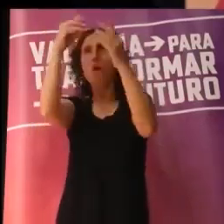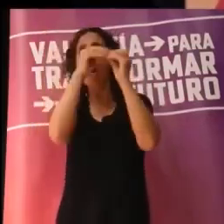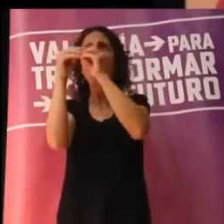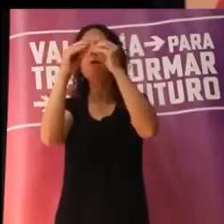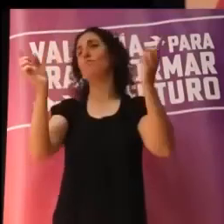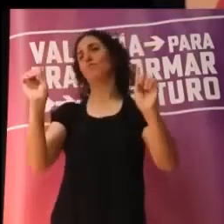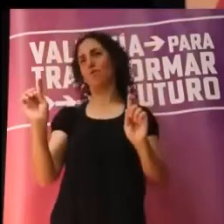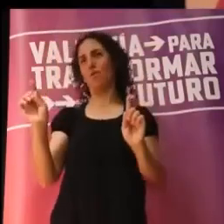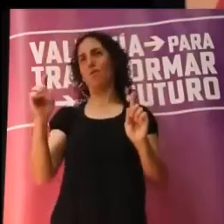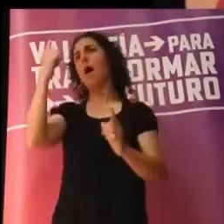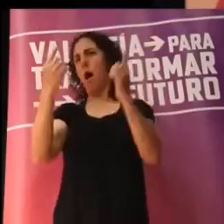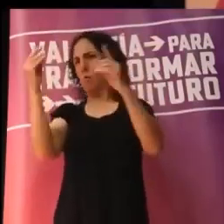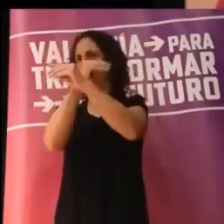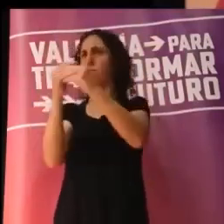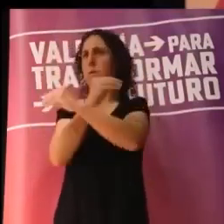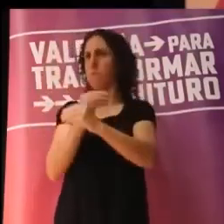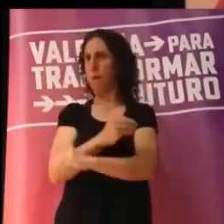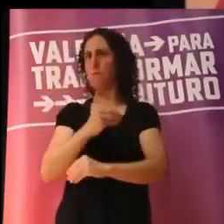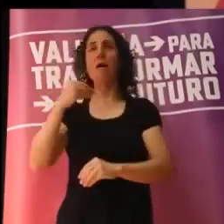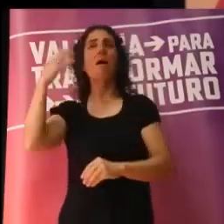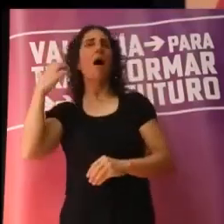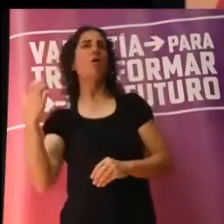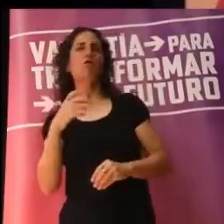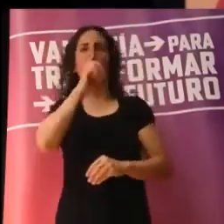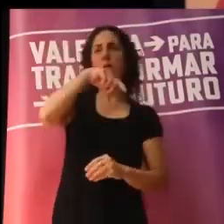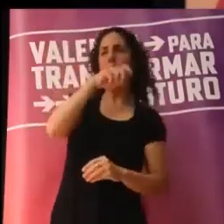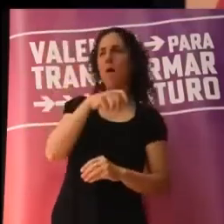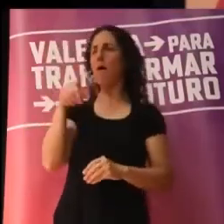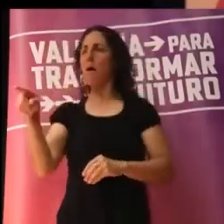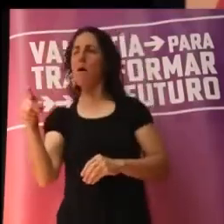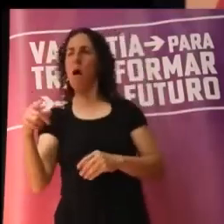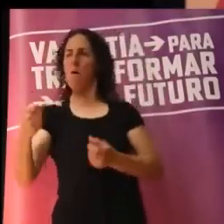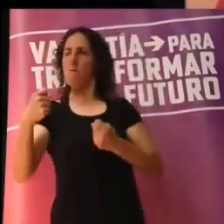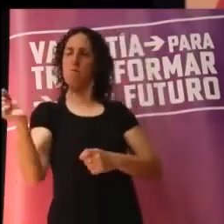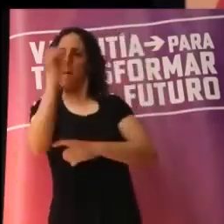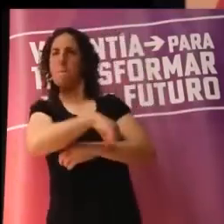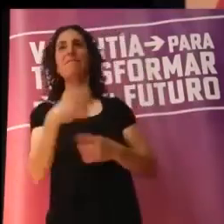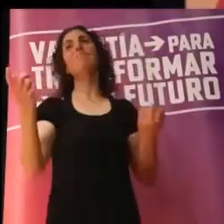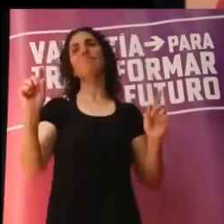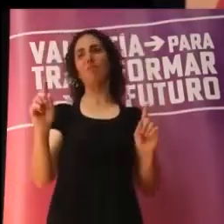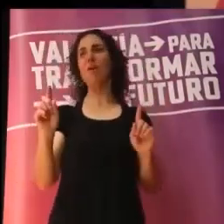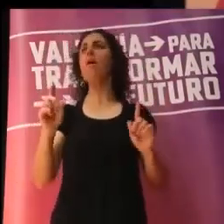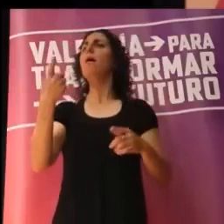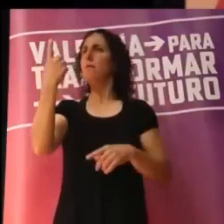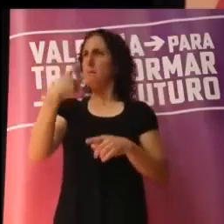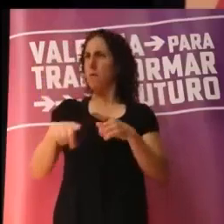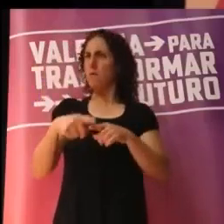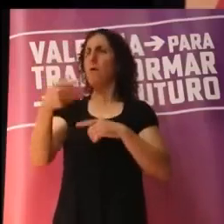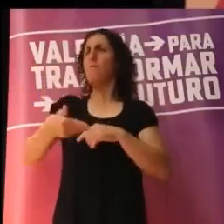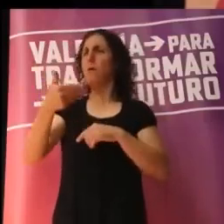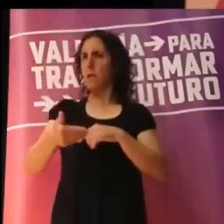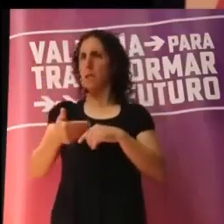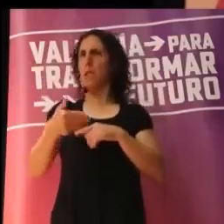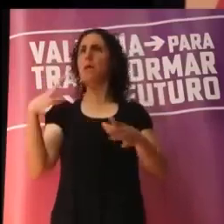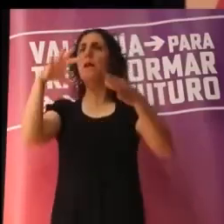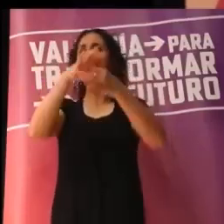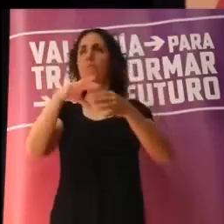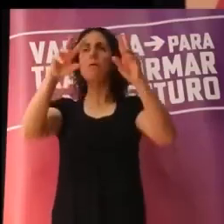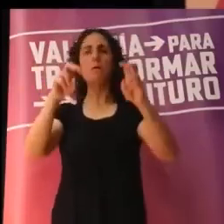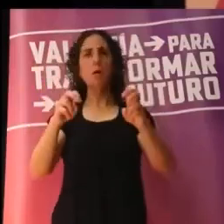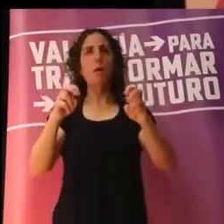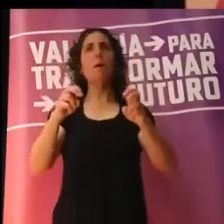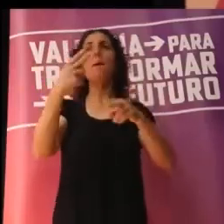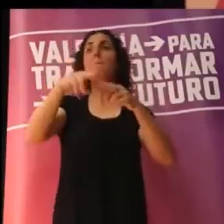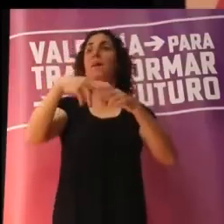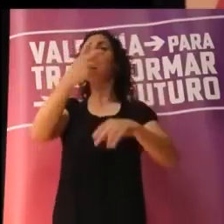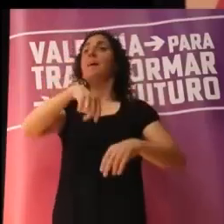es que Ayuso sea más temperamental que Feijóo. Hay un planteamiento de fondo importante que consiste en modificar el cuadro de la política española sobre